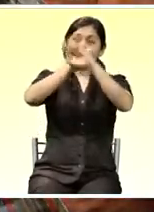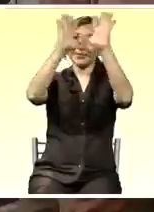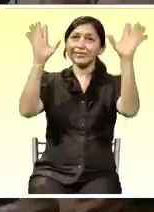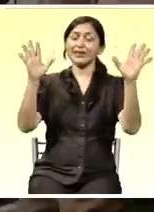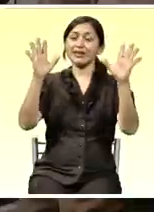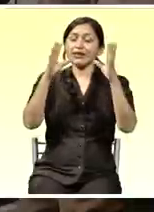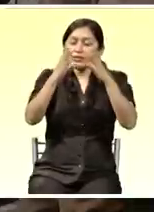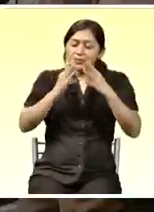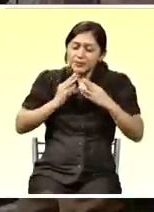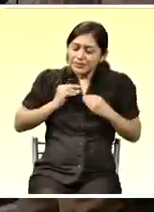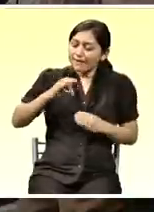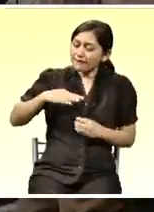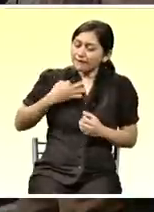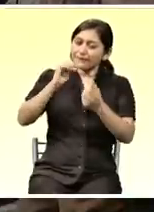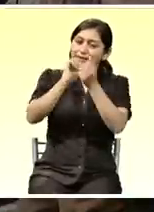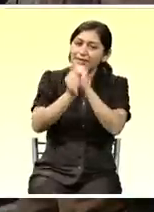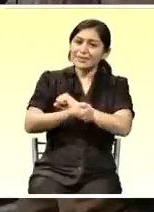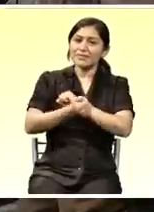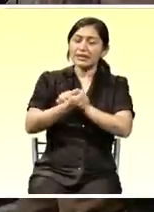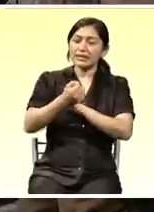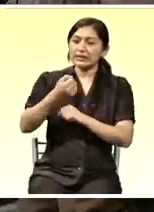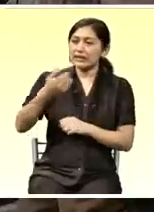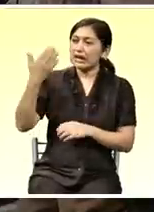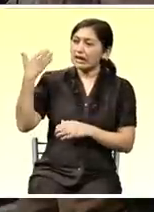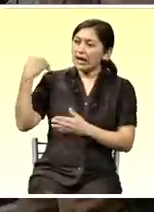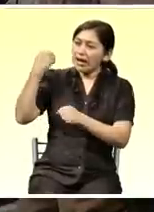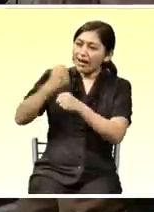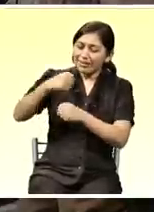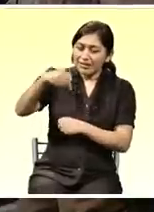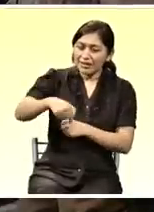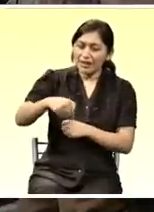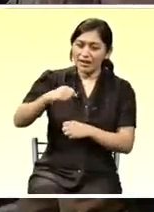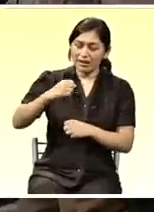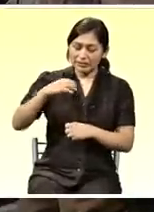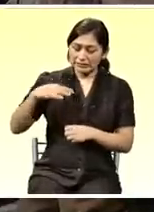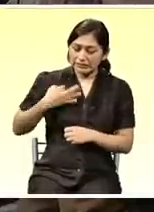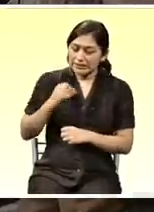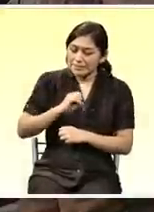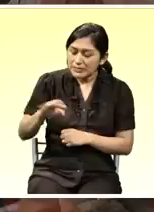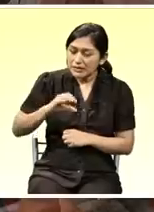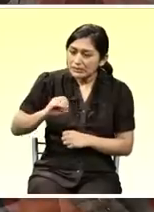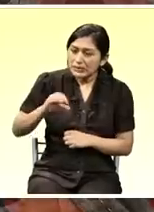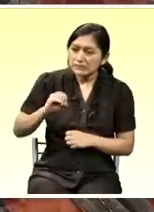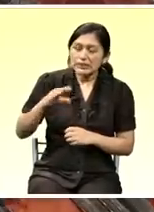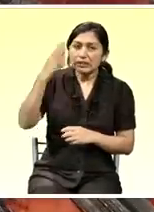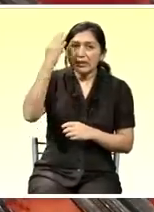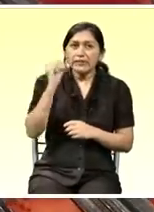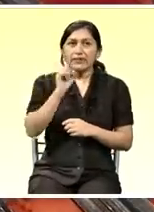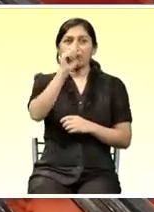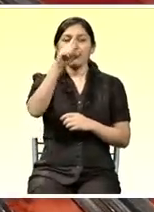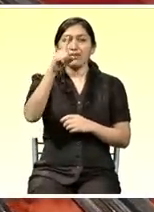vida, que si hasta aquí he caminado por los caminos de mi perdición, olvidado de mi Dios y